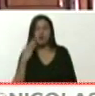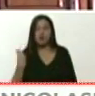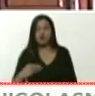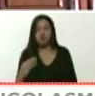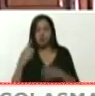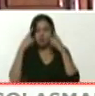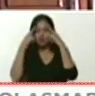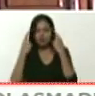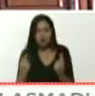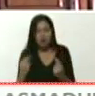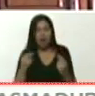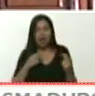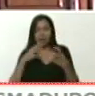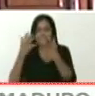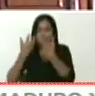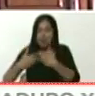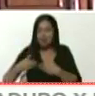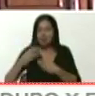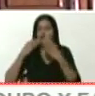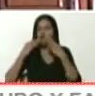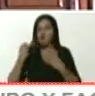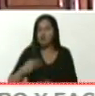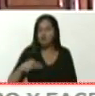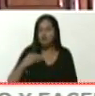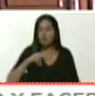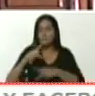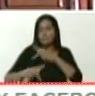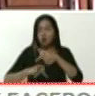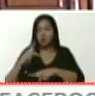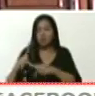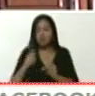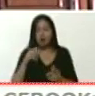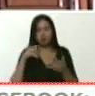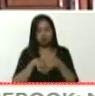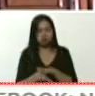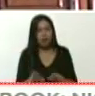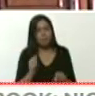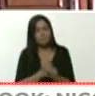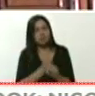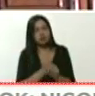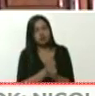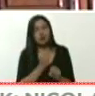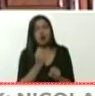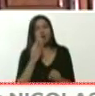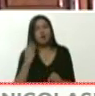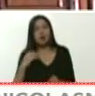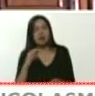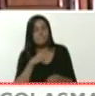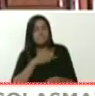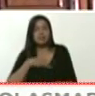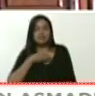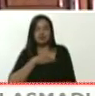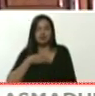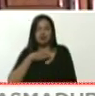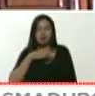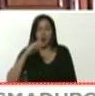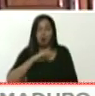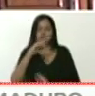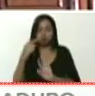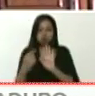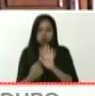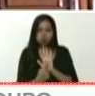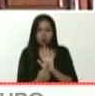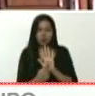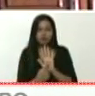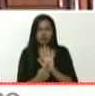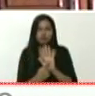la juventud empresarial, a la juventud productiva, a través de la gran misión Chamba Juvenil. Y hoy se está concretando,